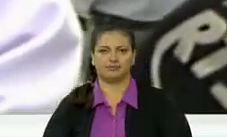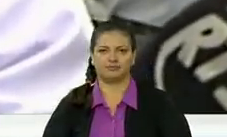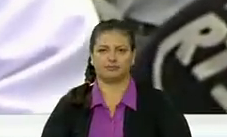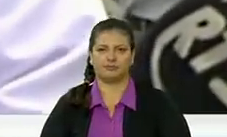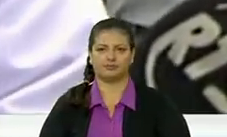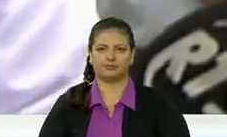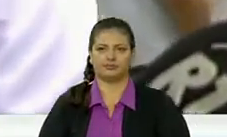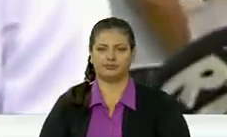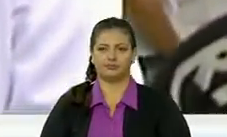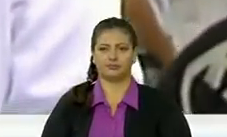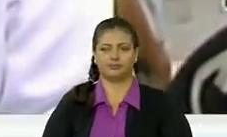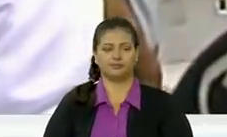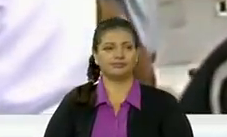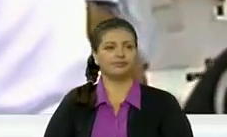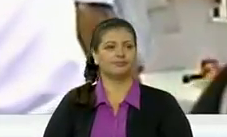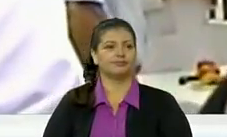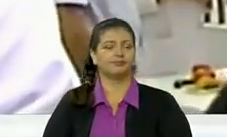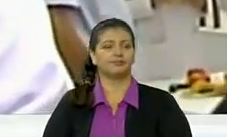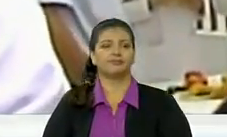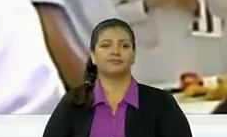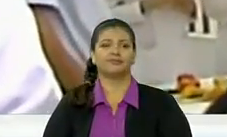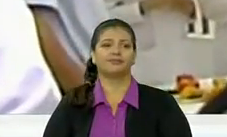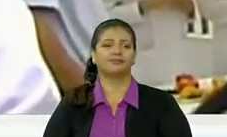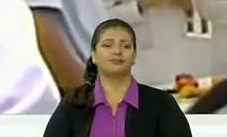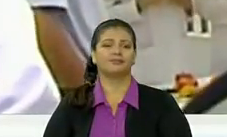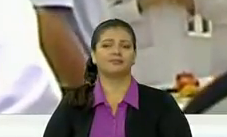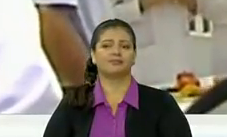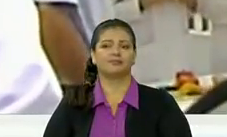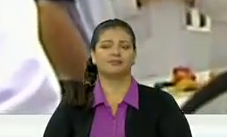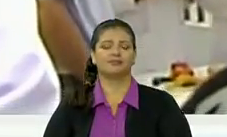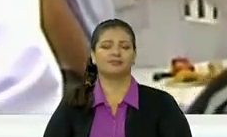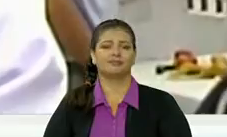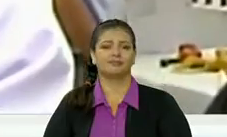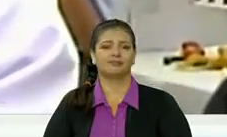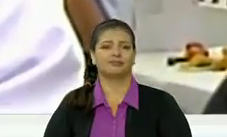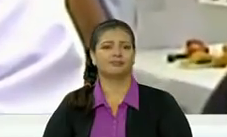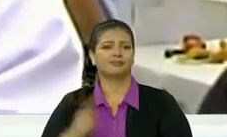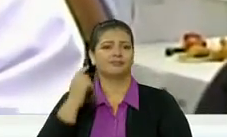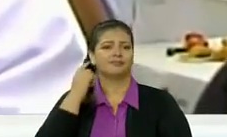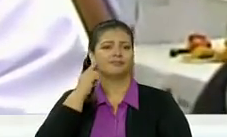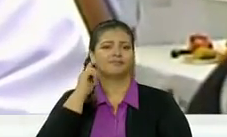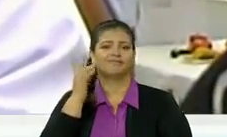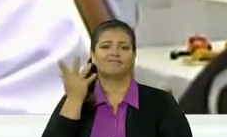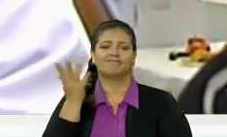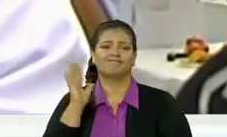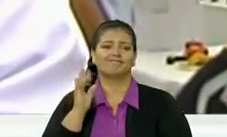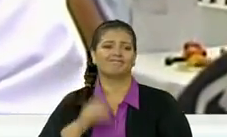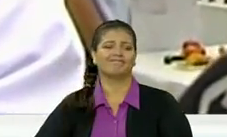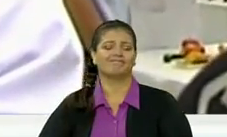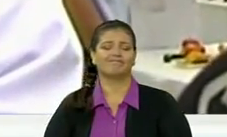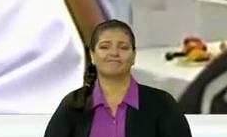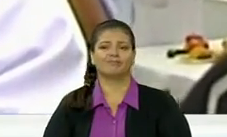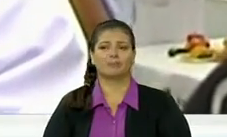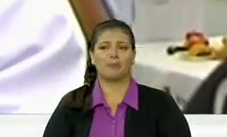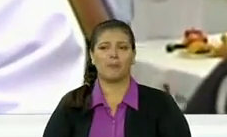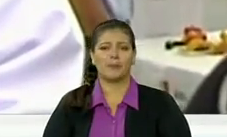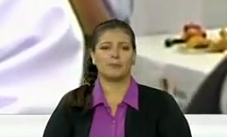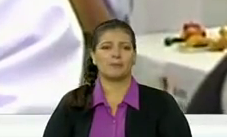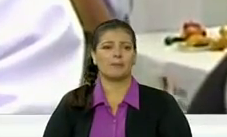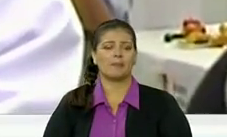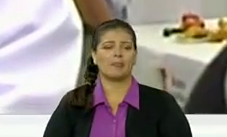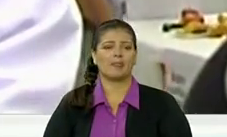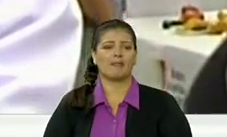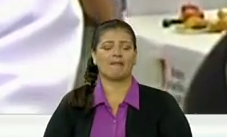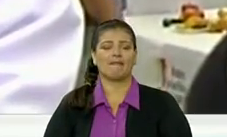conforme va pasando la persona fumar, va dañando indudablemente lo más vulnerable del cuerpo humano, por donde